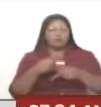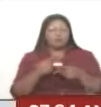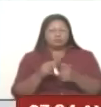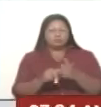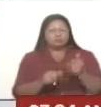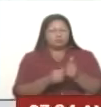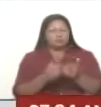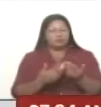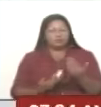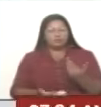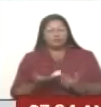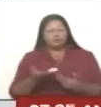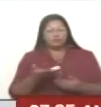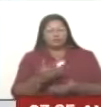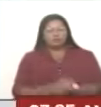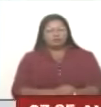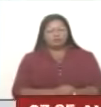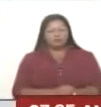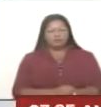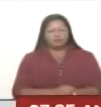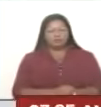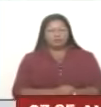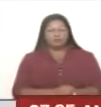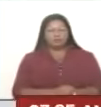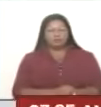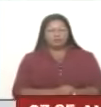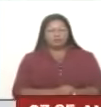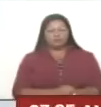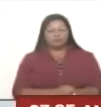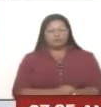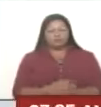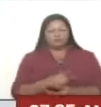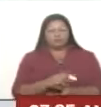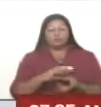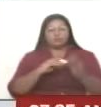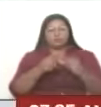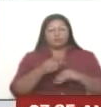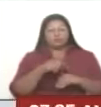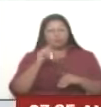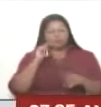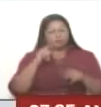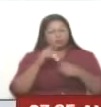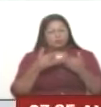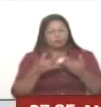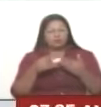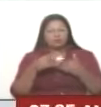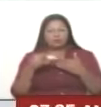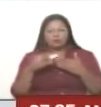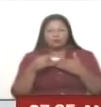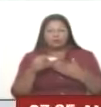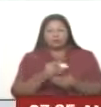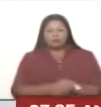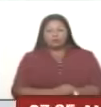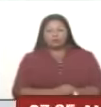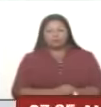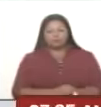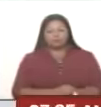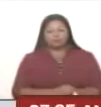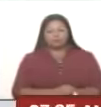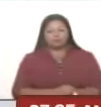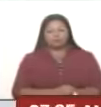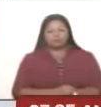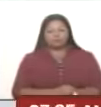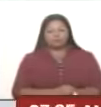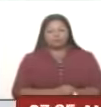importaciones muy importante. Nosotros tuvimos que ajustarnos a eso ante la escasez de divisas. Y eso es algo positivo, pero siempre se